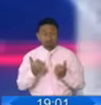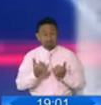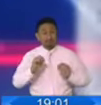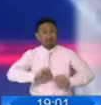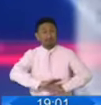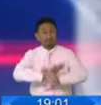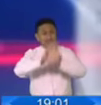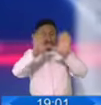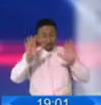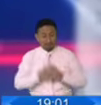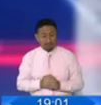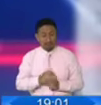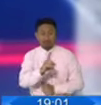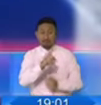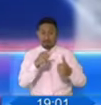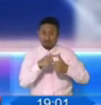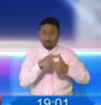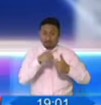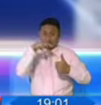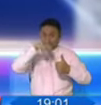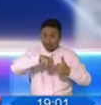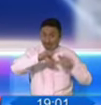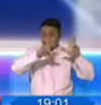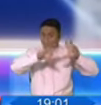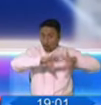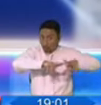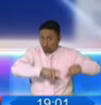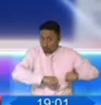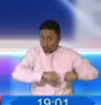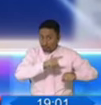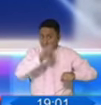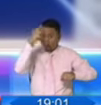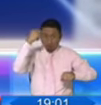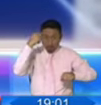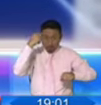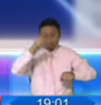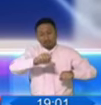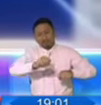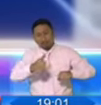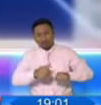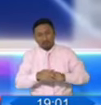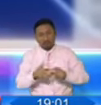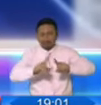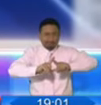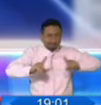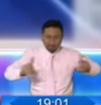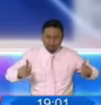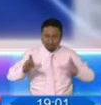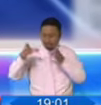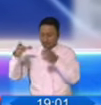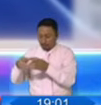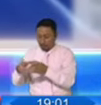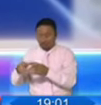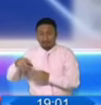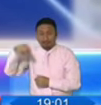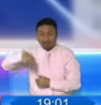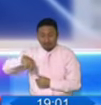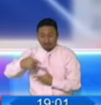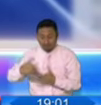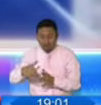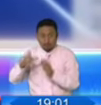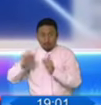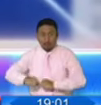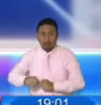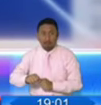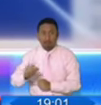claro, una cosa es que ocurran casos de corrupción en un gobierno, otra, muy distinta, es crear las condiciones